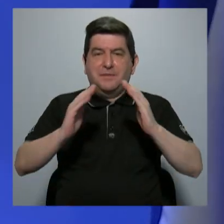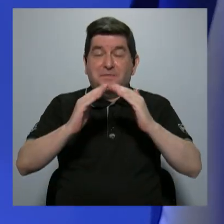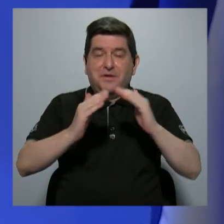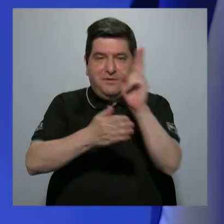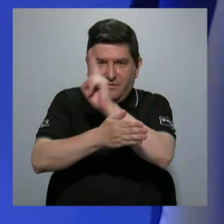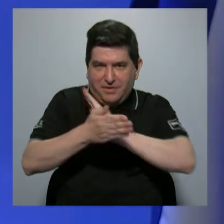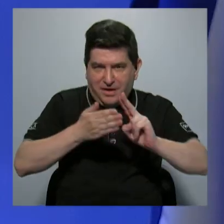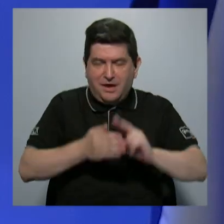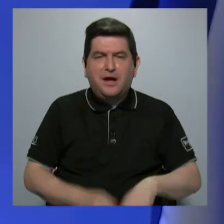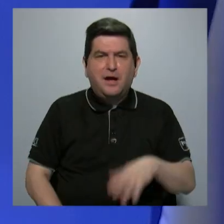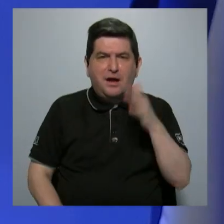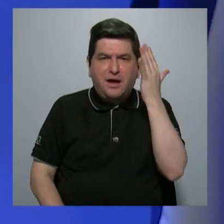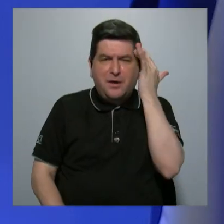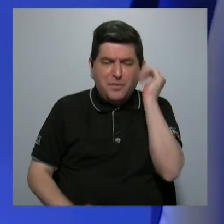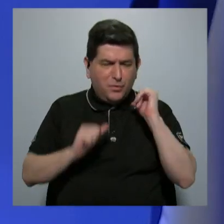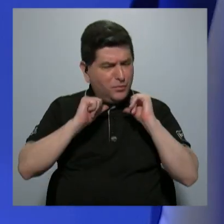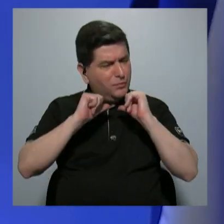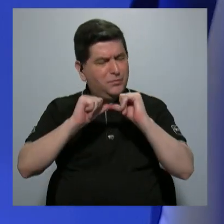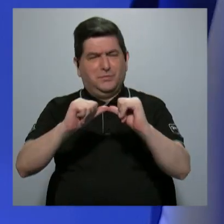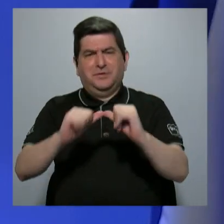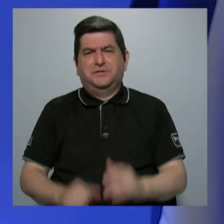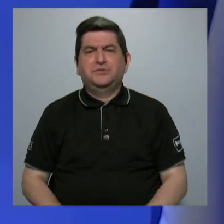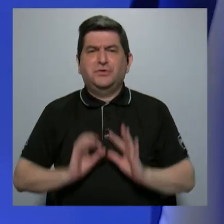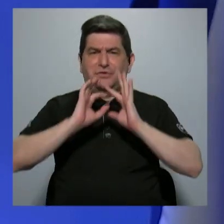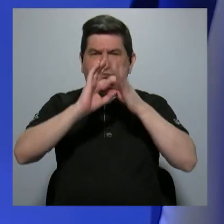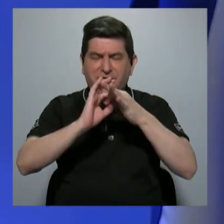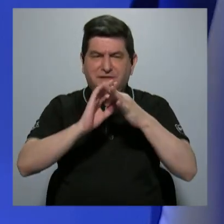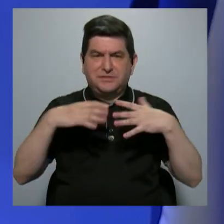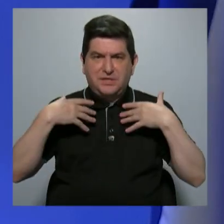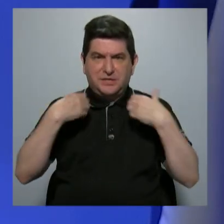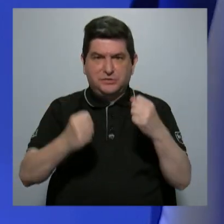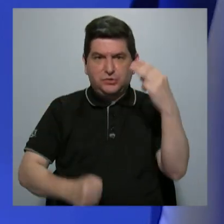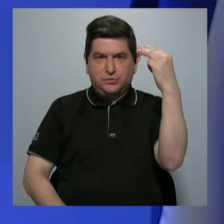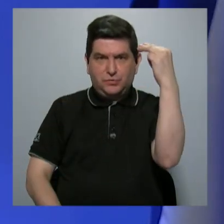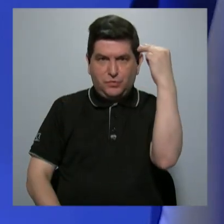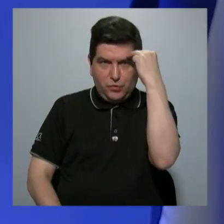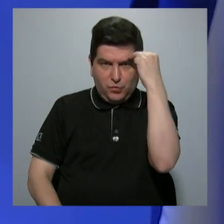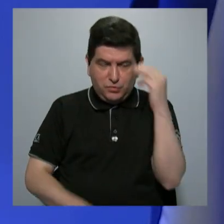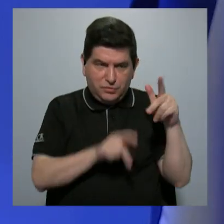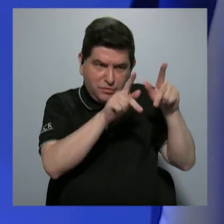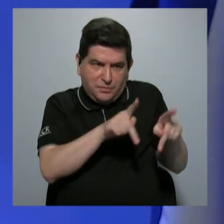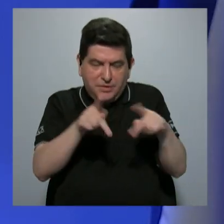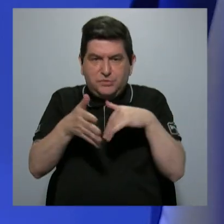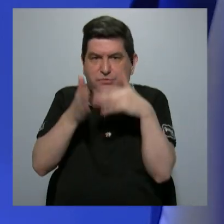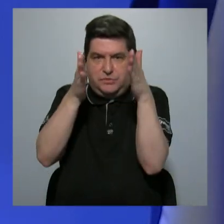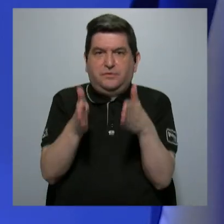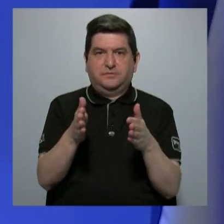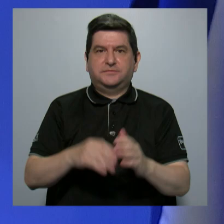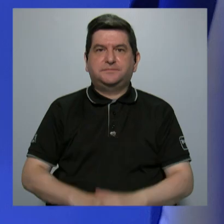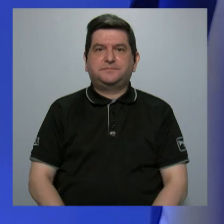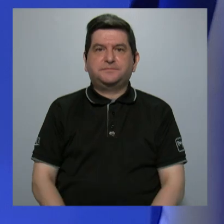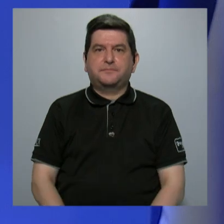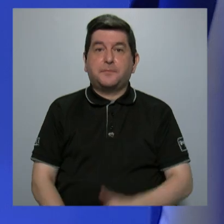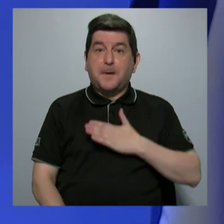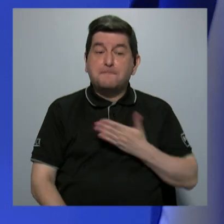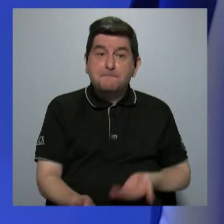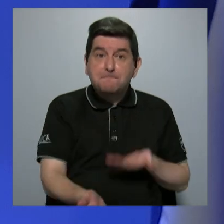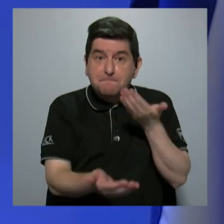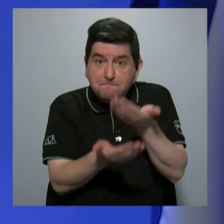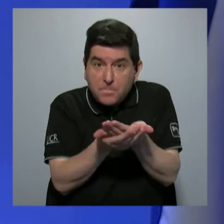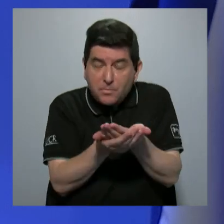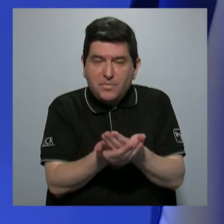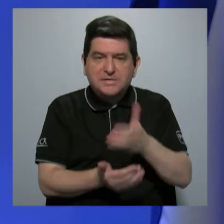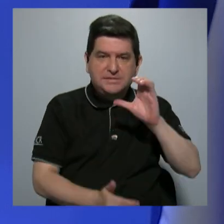una preocupación sostenida con la salud mental de las personas estudiantes. Y mi propuesta en el